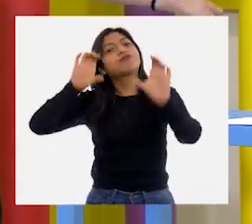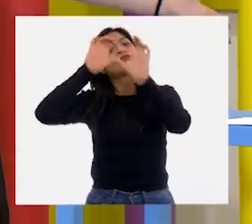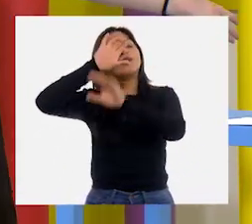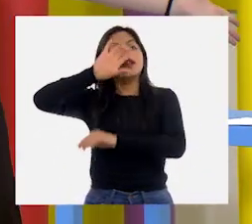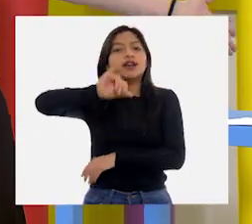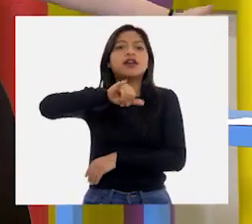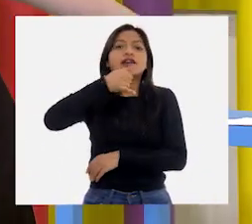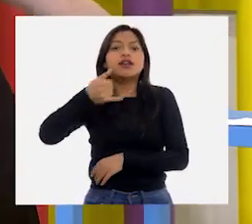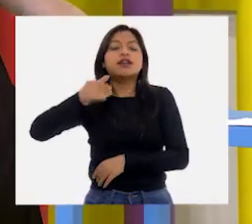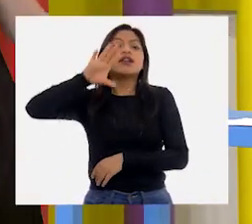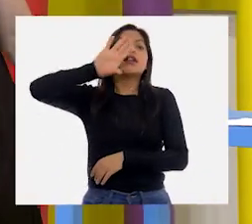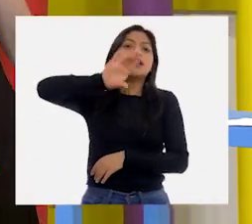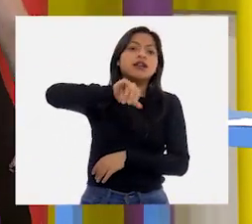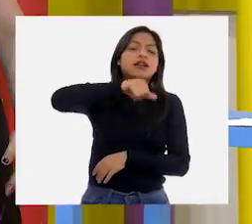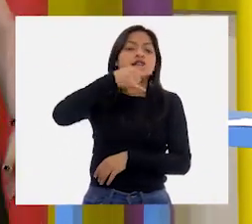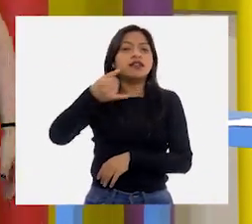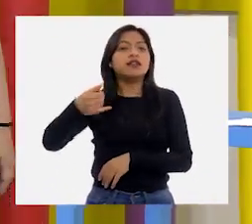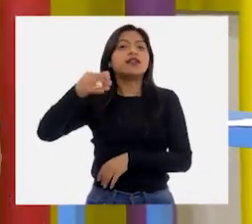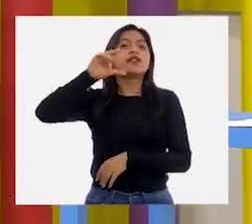ay, ay,